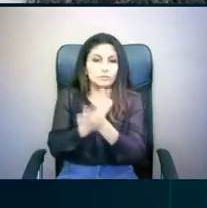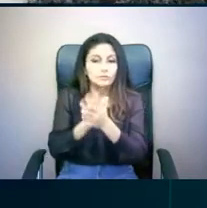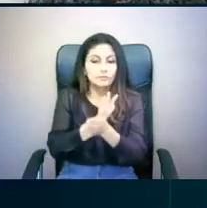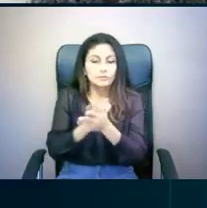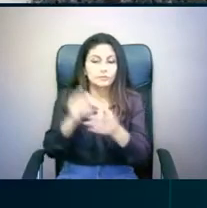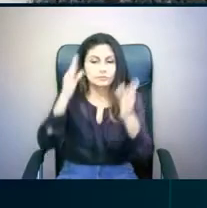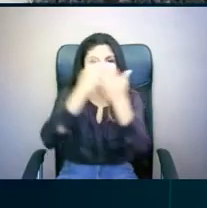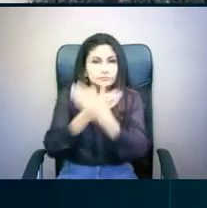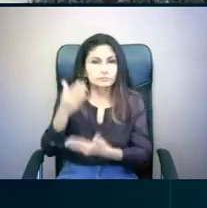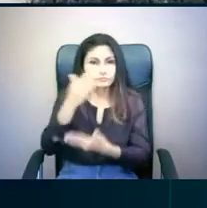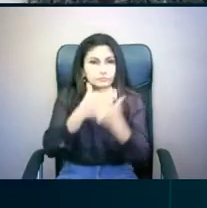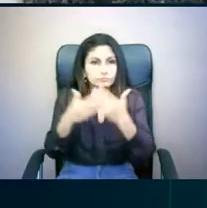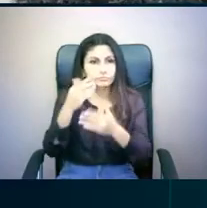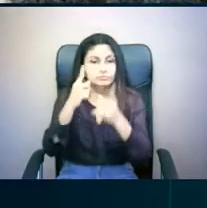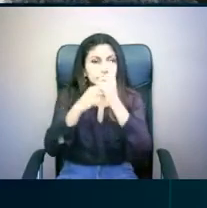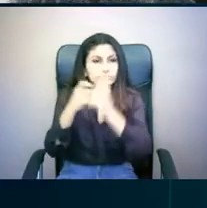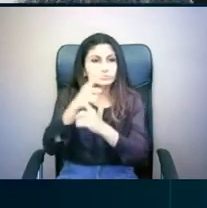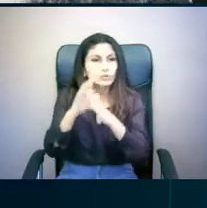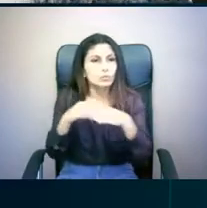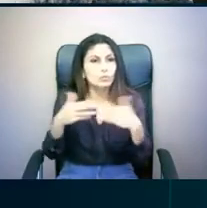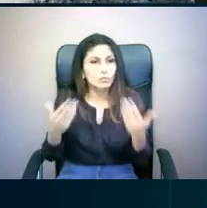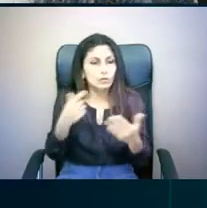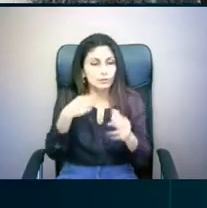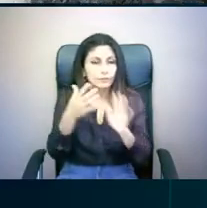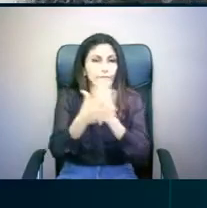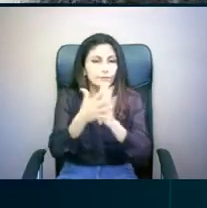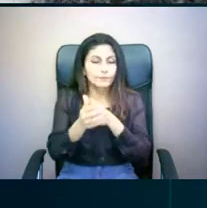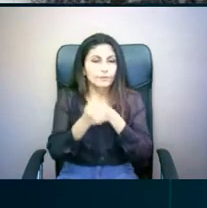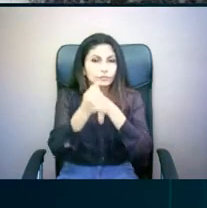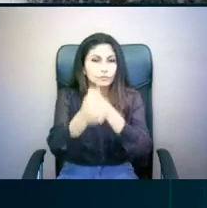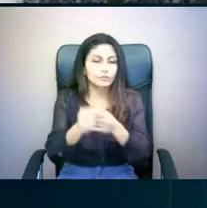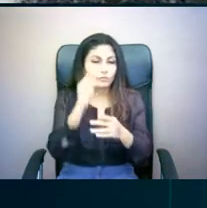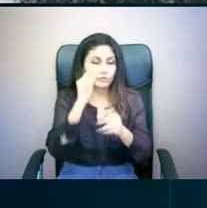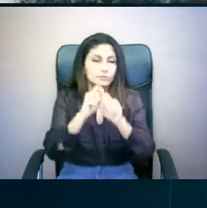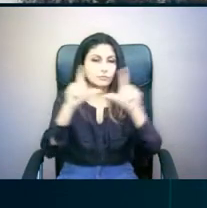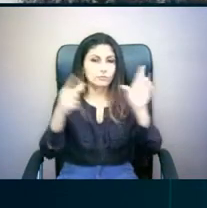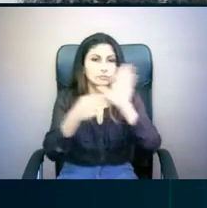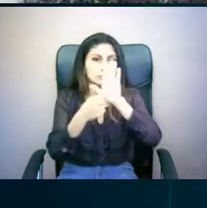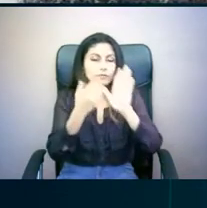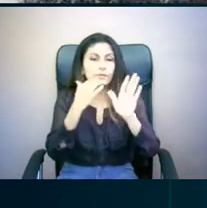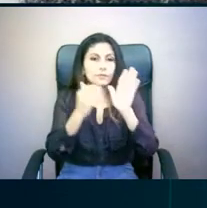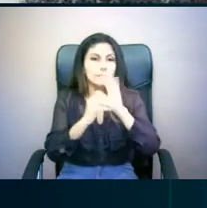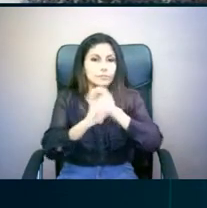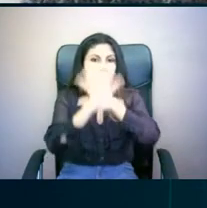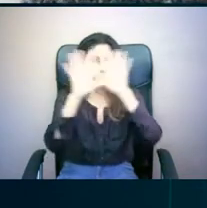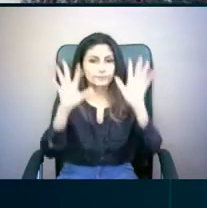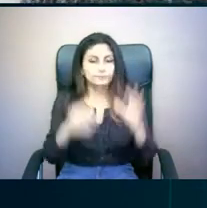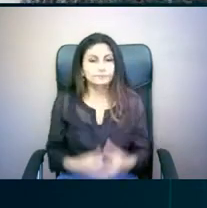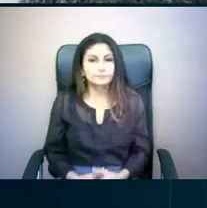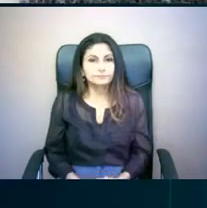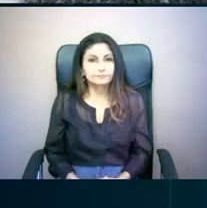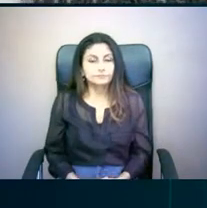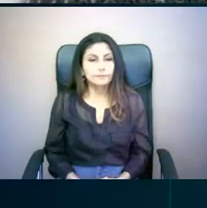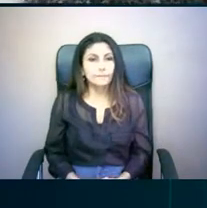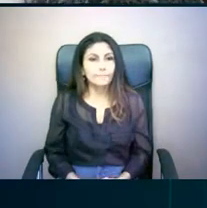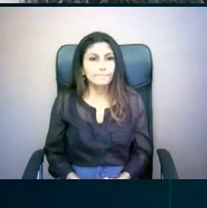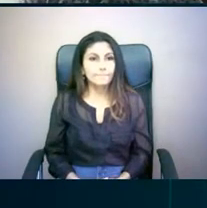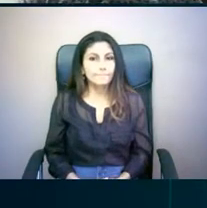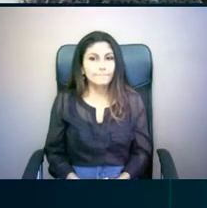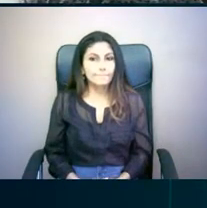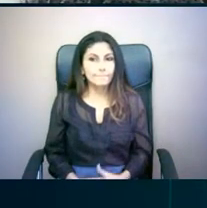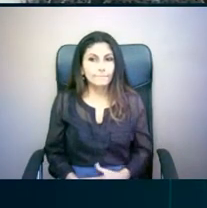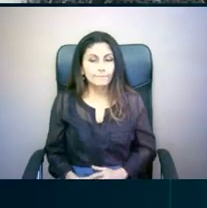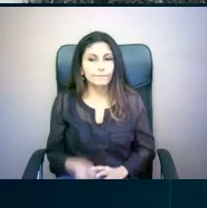análisis para que ustedes vean una aplicación puntual de una metodología de lecciones aprendidas. Bueno, no vamos a entrar en